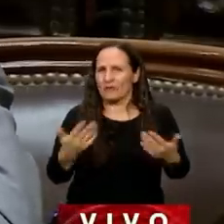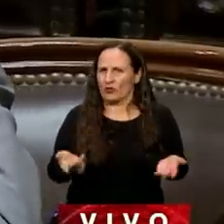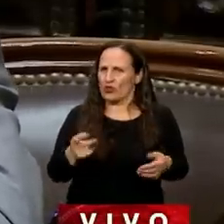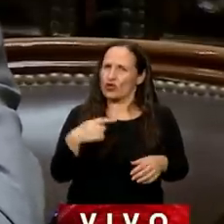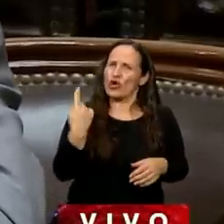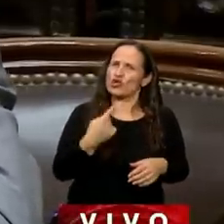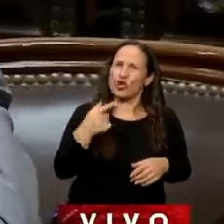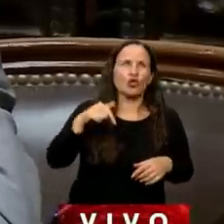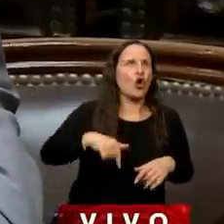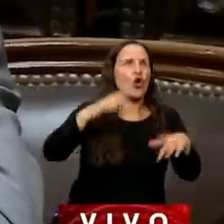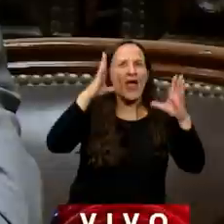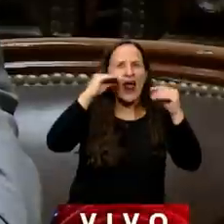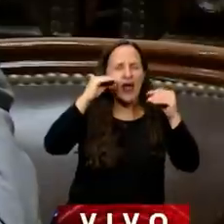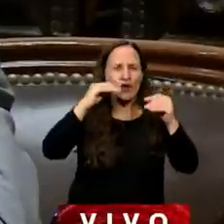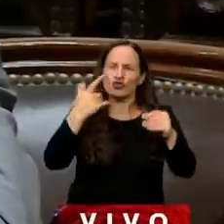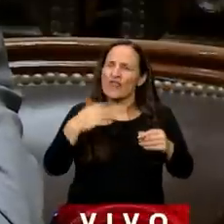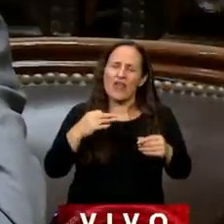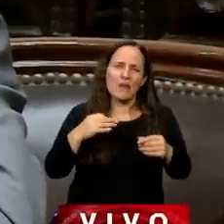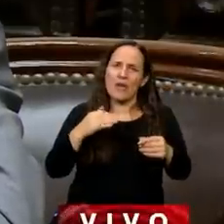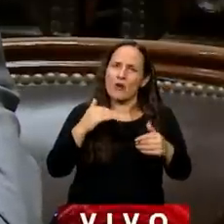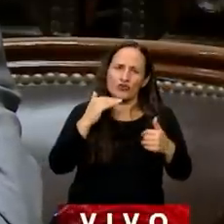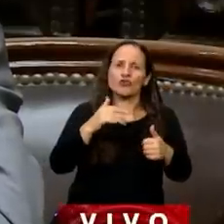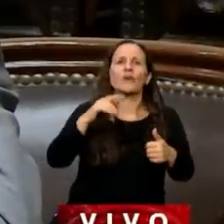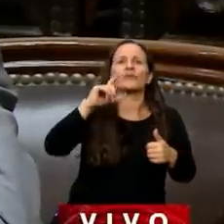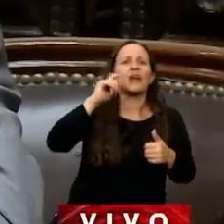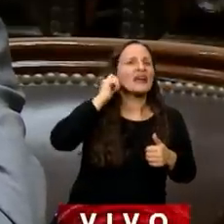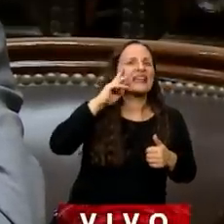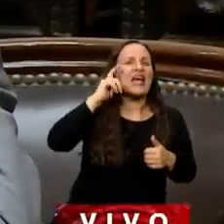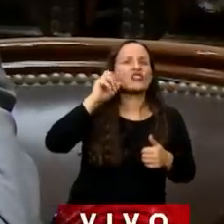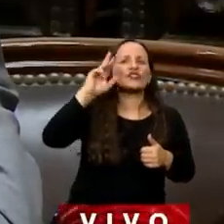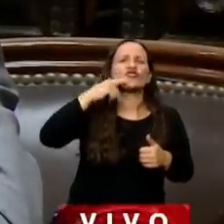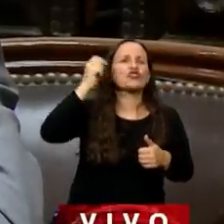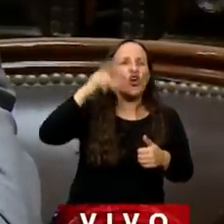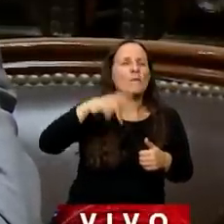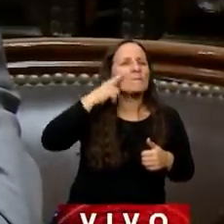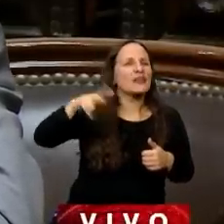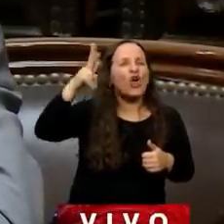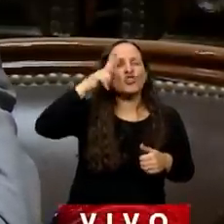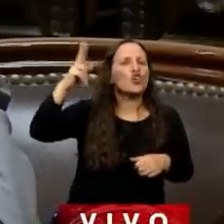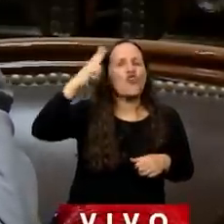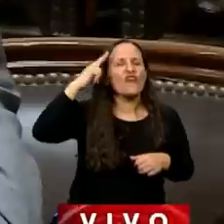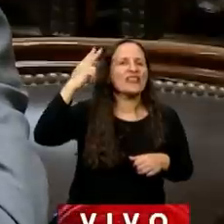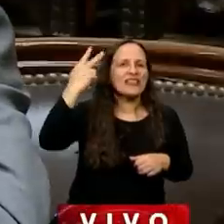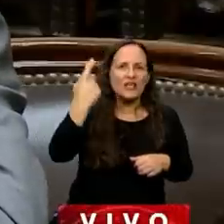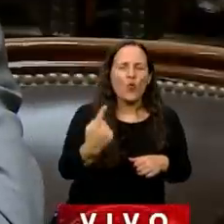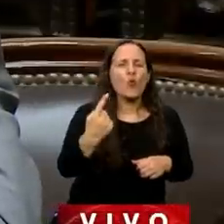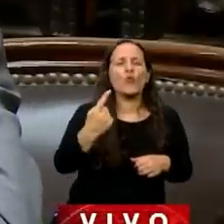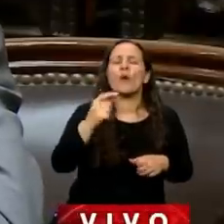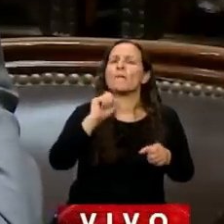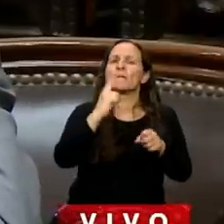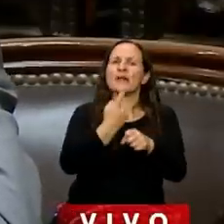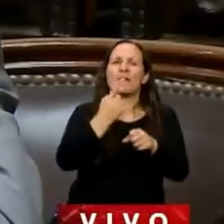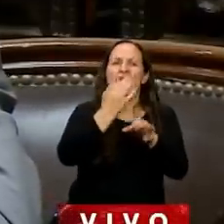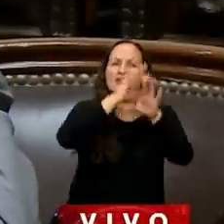pasar esta noche en este recinto sin mencionar a Cecilia Grierson, que fundó en 1891 la